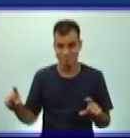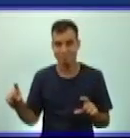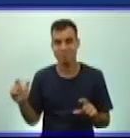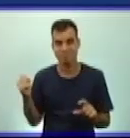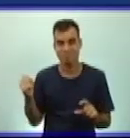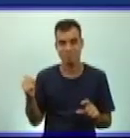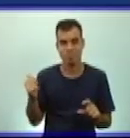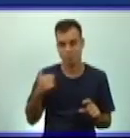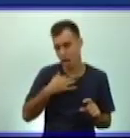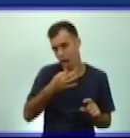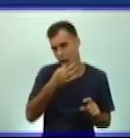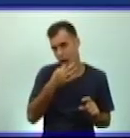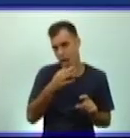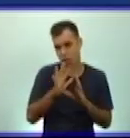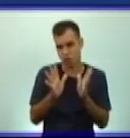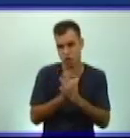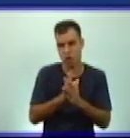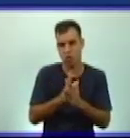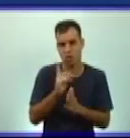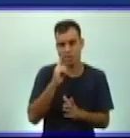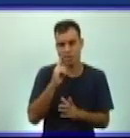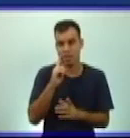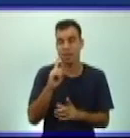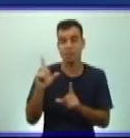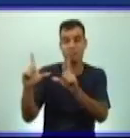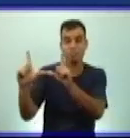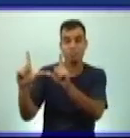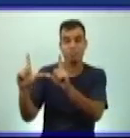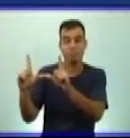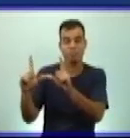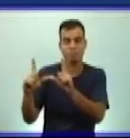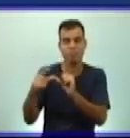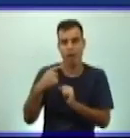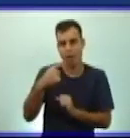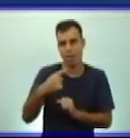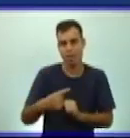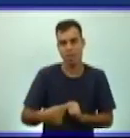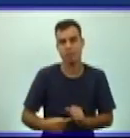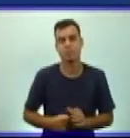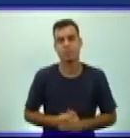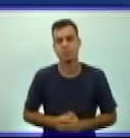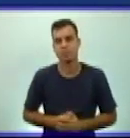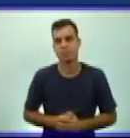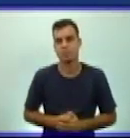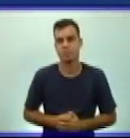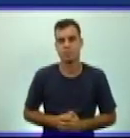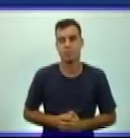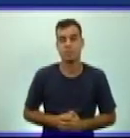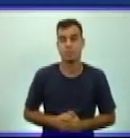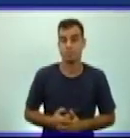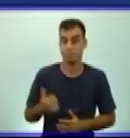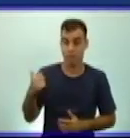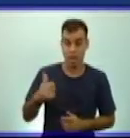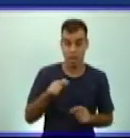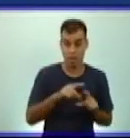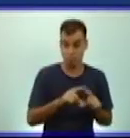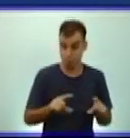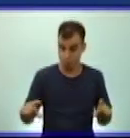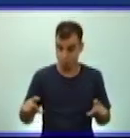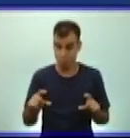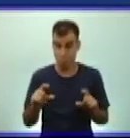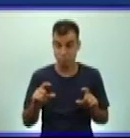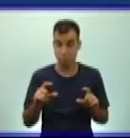ahora a explicar toda la gráfica y cada una de estas ecuaciones que hemos planteado en la diapositiva. O sea, esta expresión matemática o